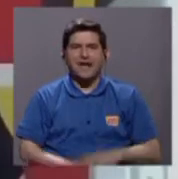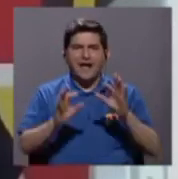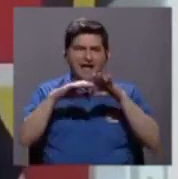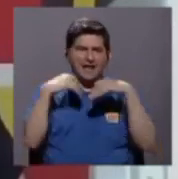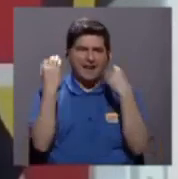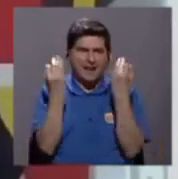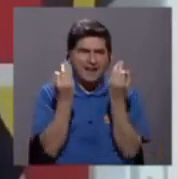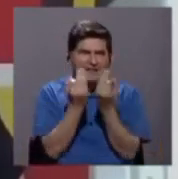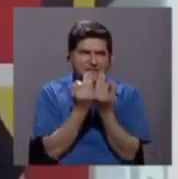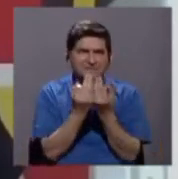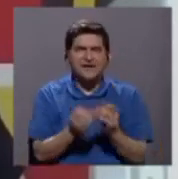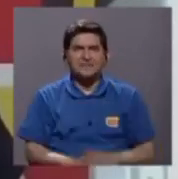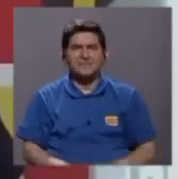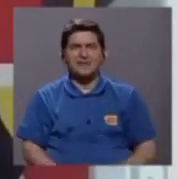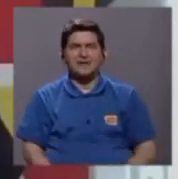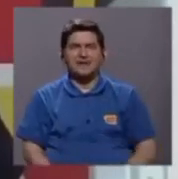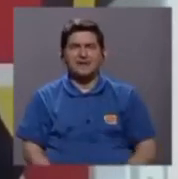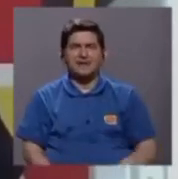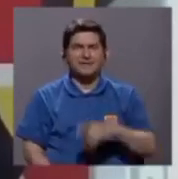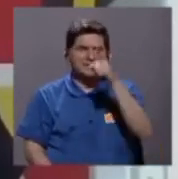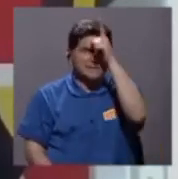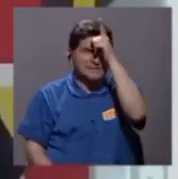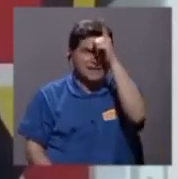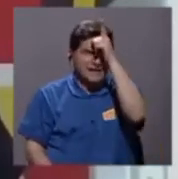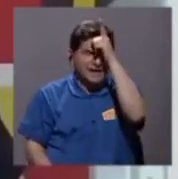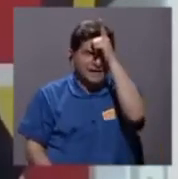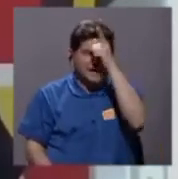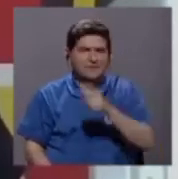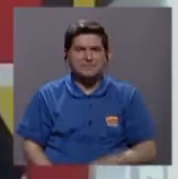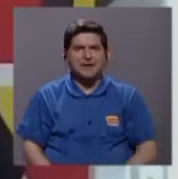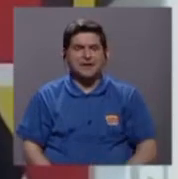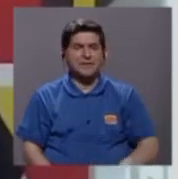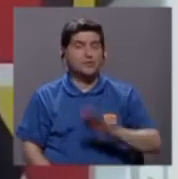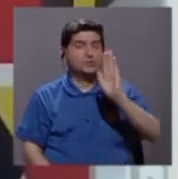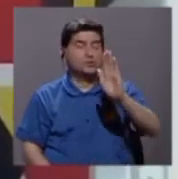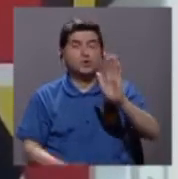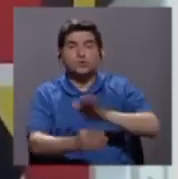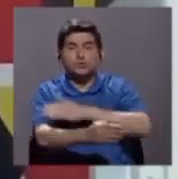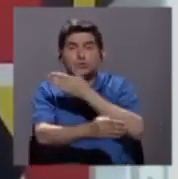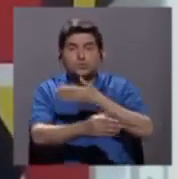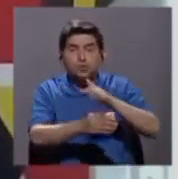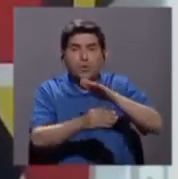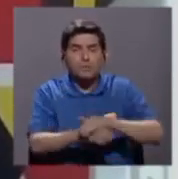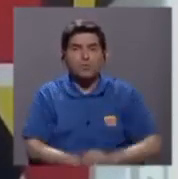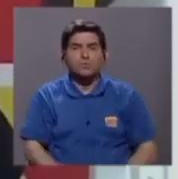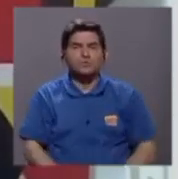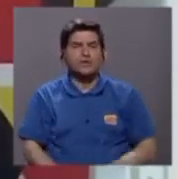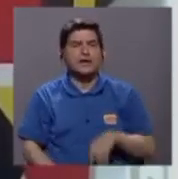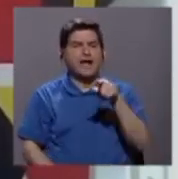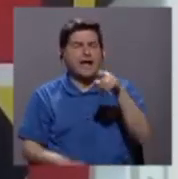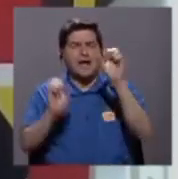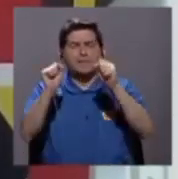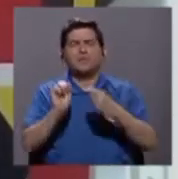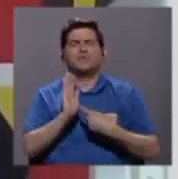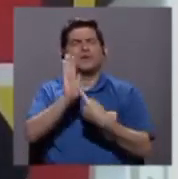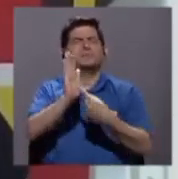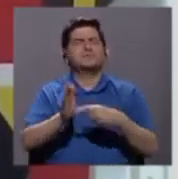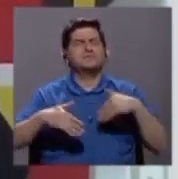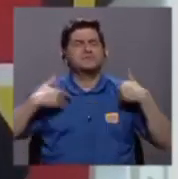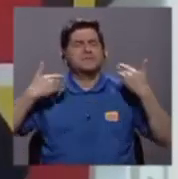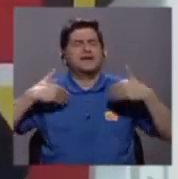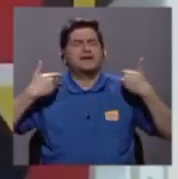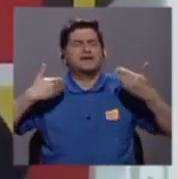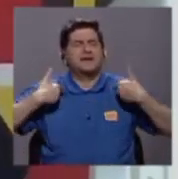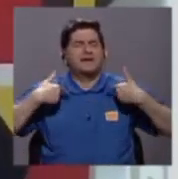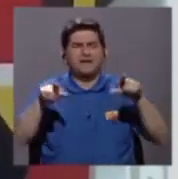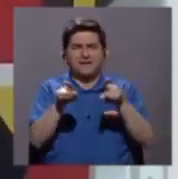Alemania, era un gran héroe que con su música tenía el talento de exprimir la alegría, pero también